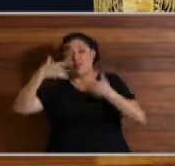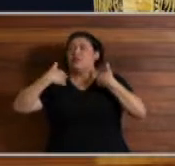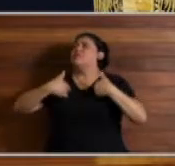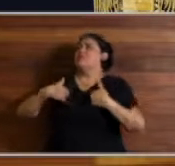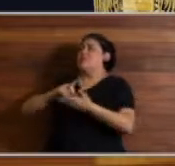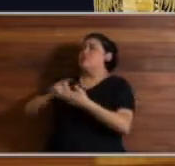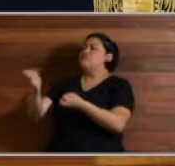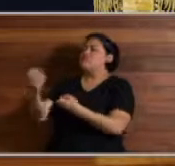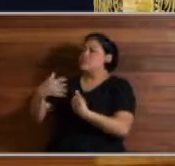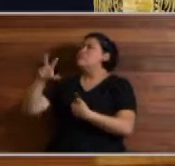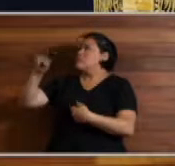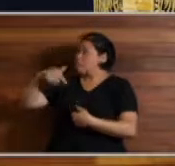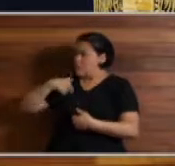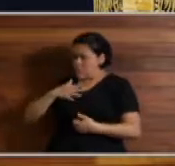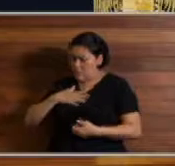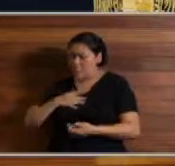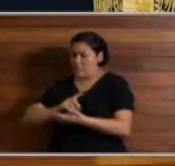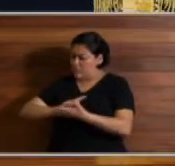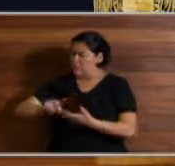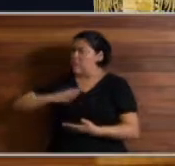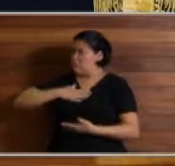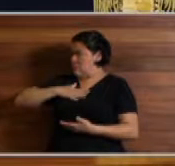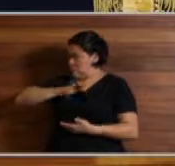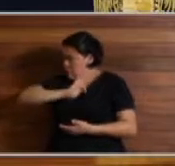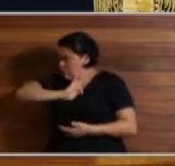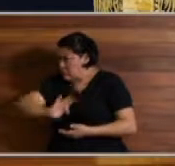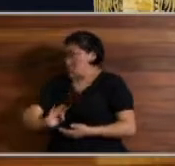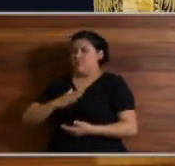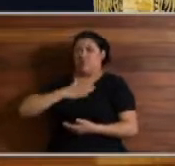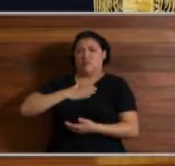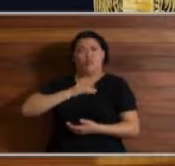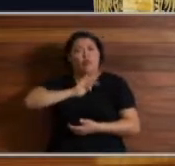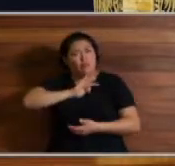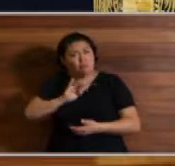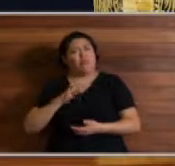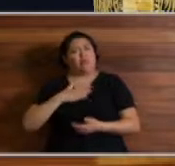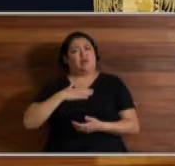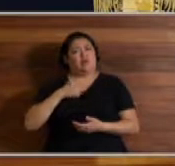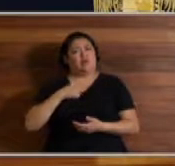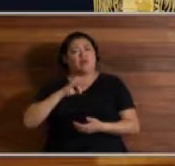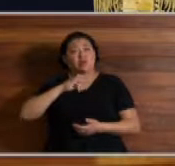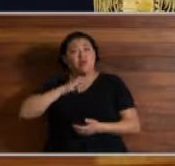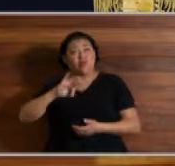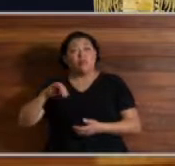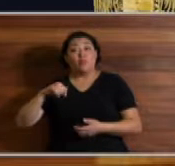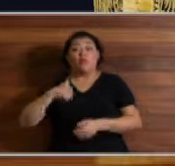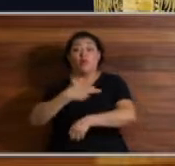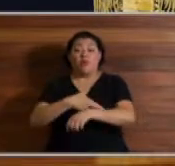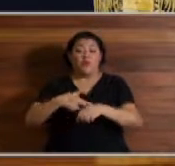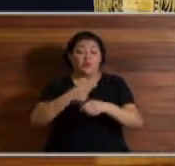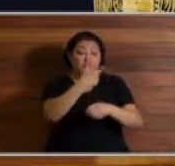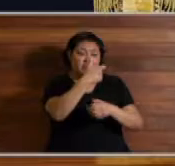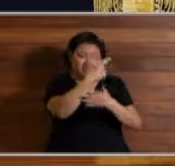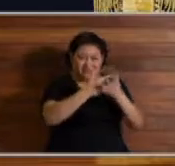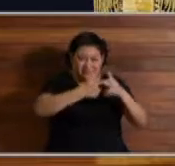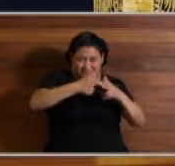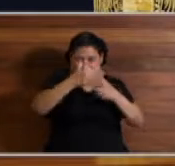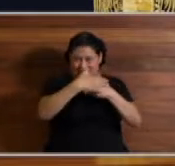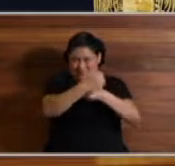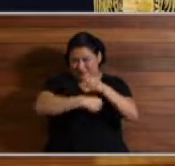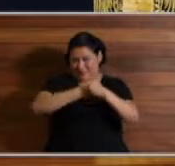derechos exigibles y que, por lo tanto, por serlo, pues tienen que tener su correlación con el presupuesto. Yo les